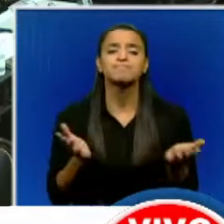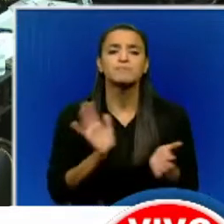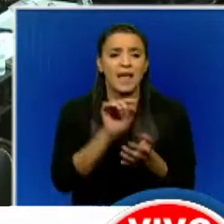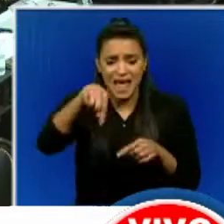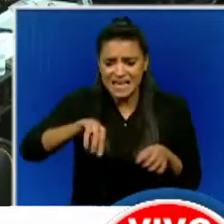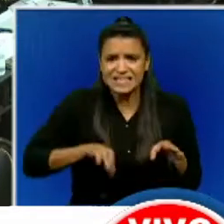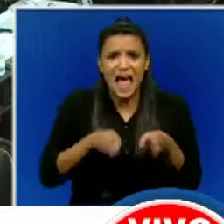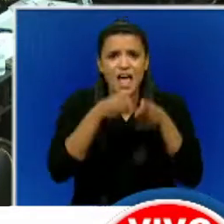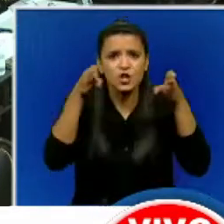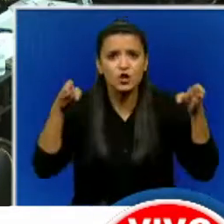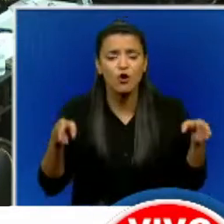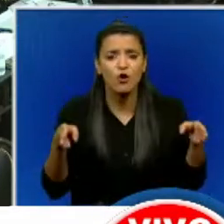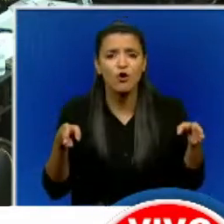año